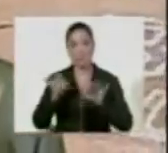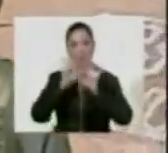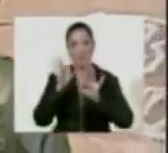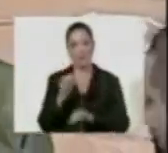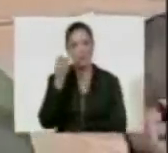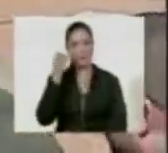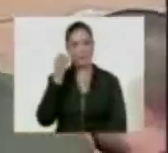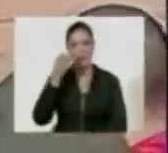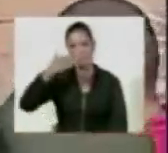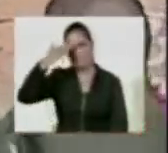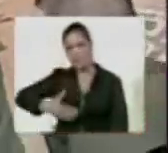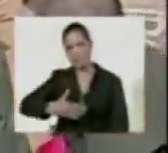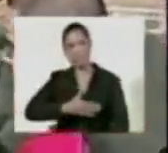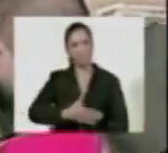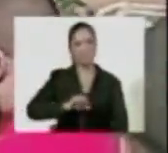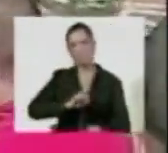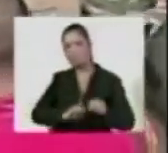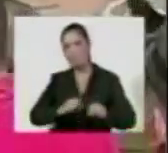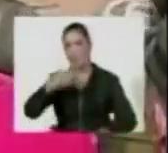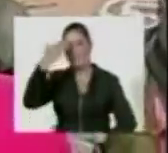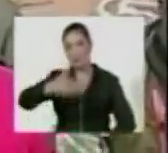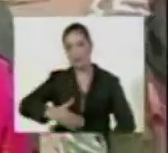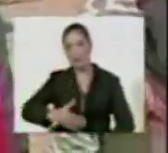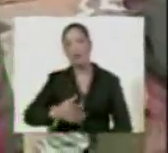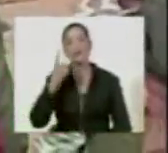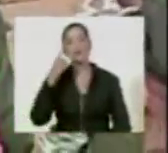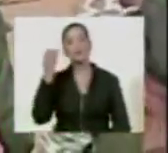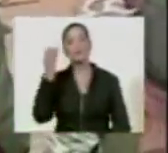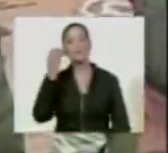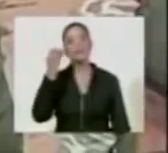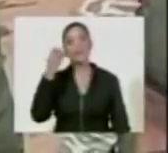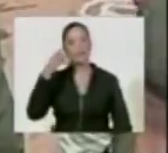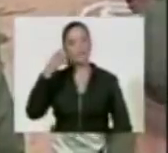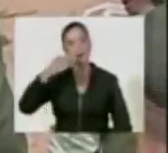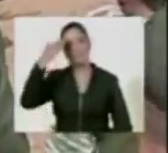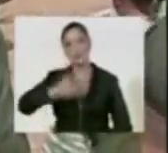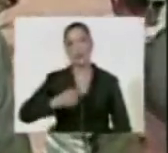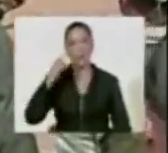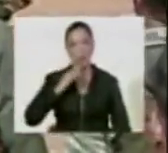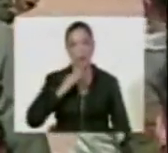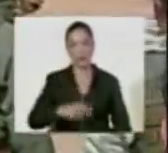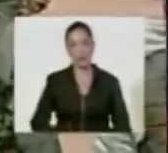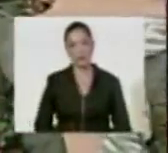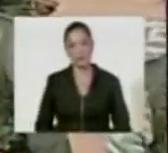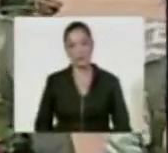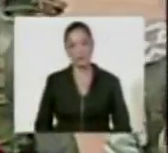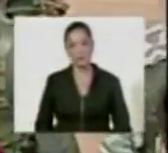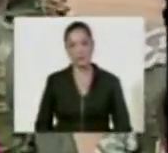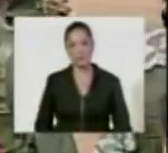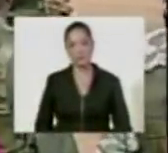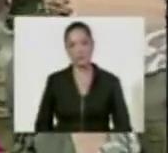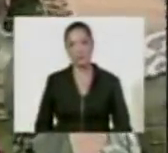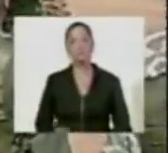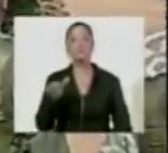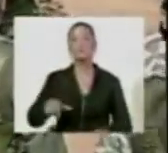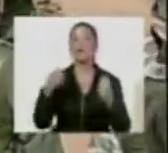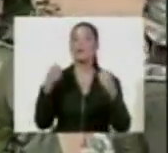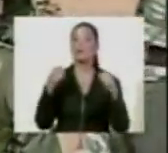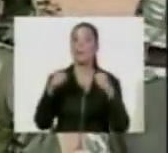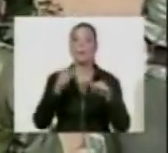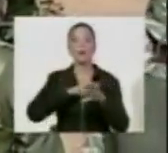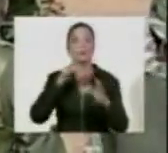el apresto operacional militar y el pensamiento militar bolivariano. Este ejercicio de acción